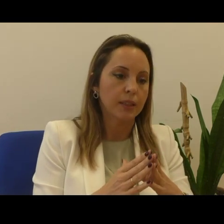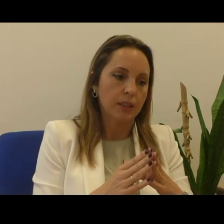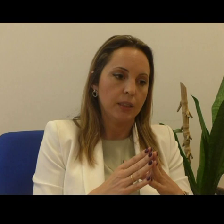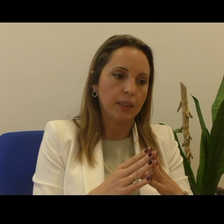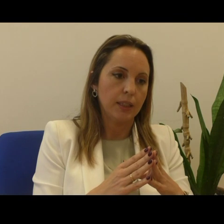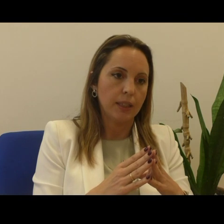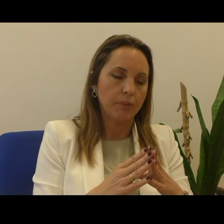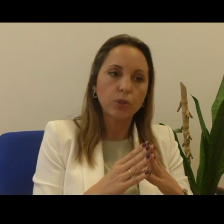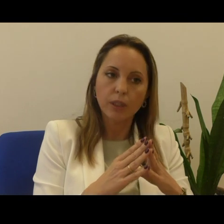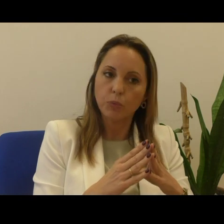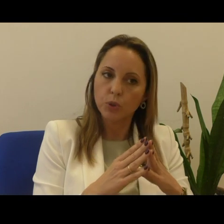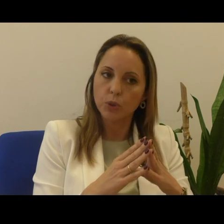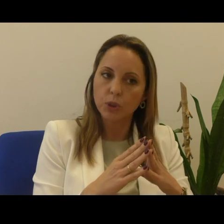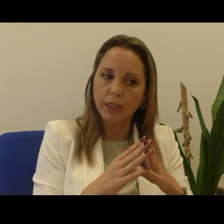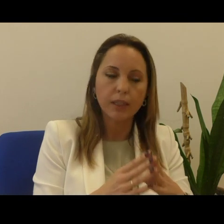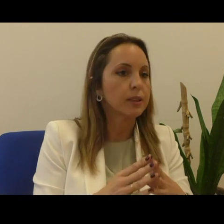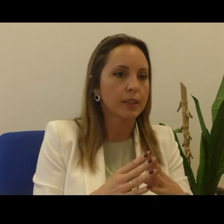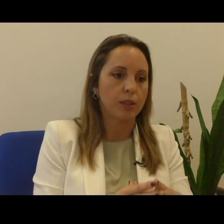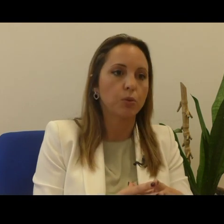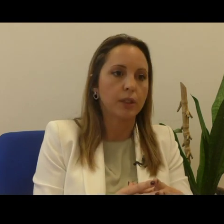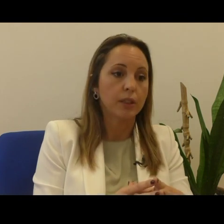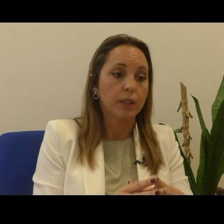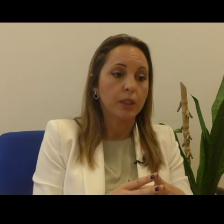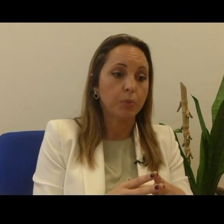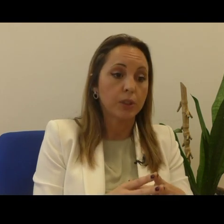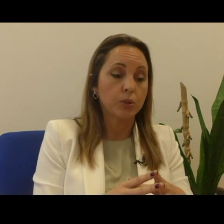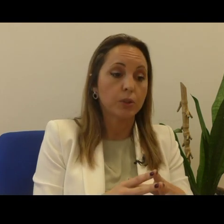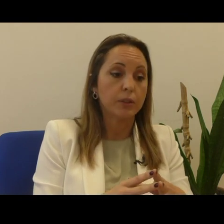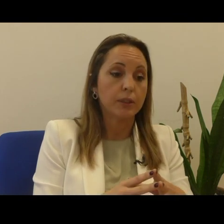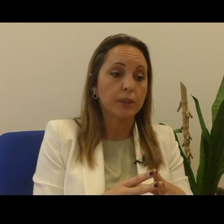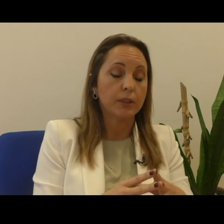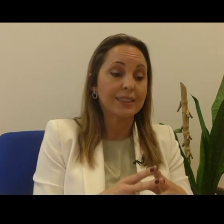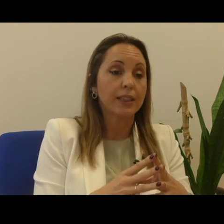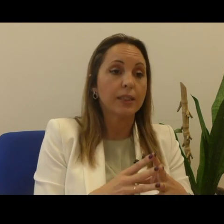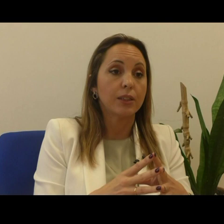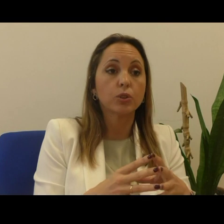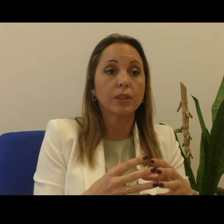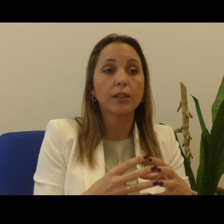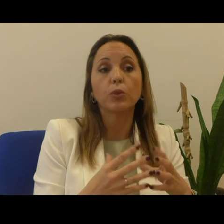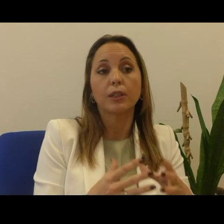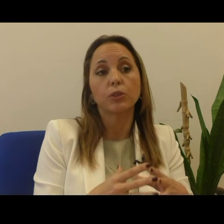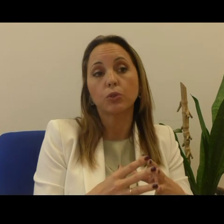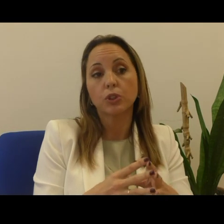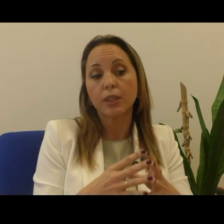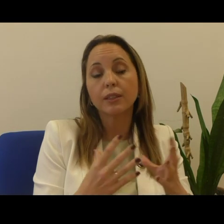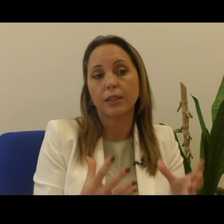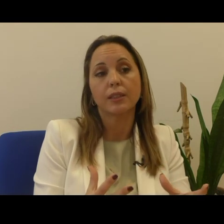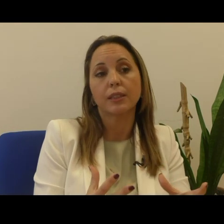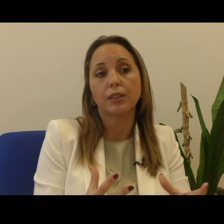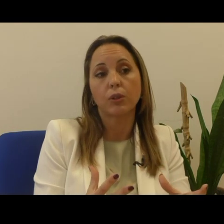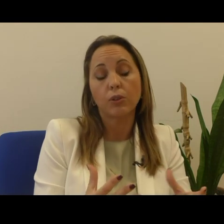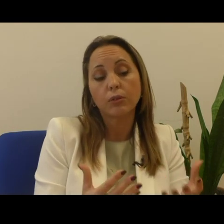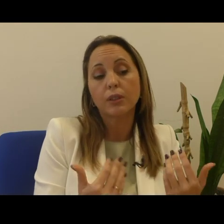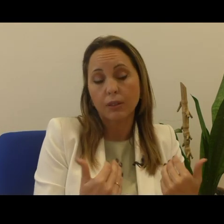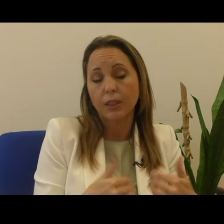inmersa, del que le va a costar mucho salir sin ayuda. Y por eso, hasta que ella no se da cuenta, no es consciente de